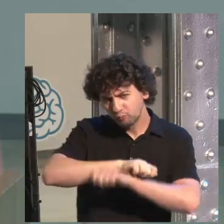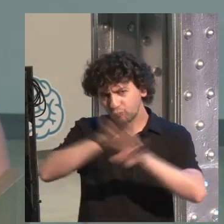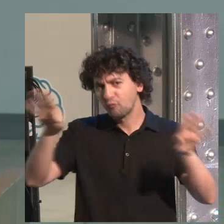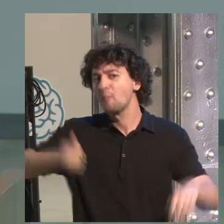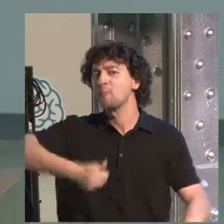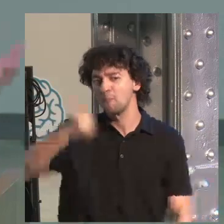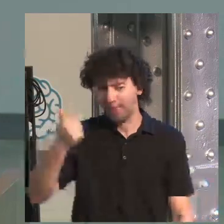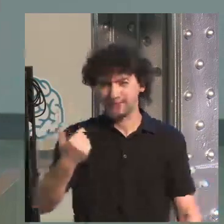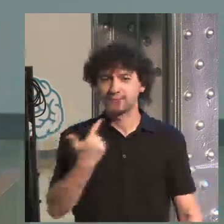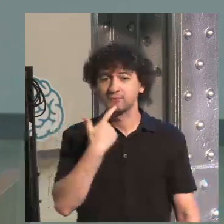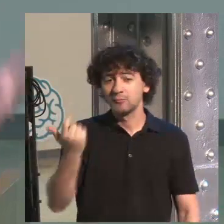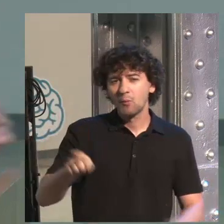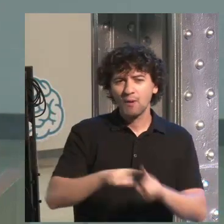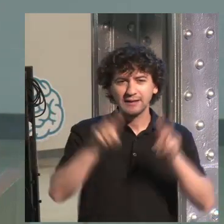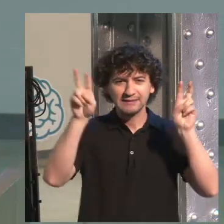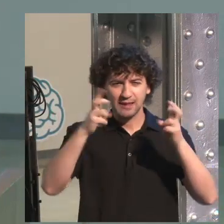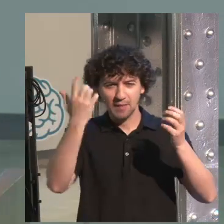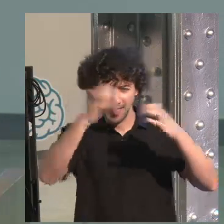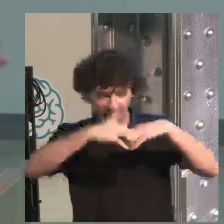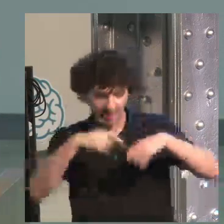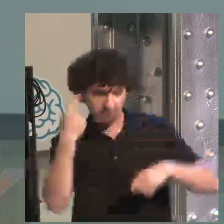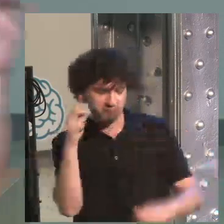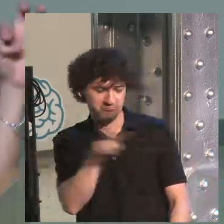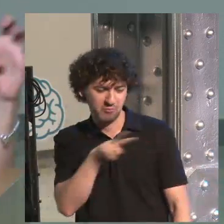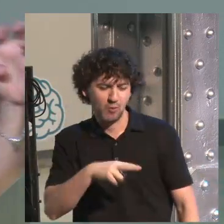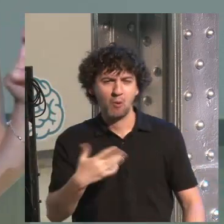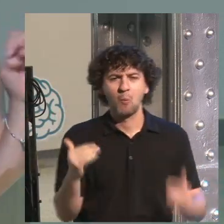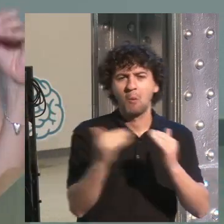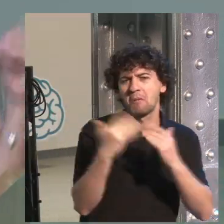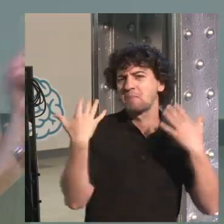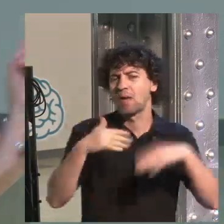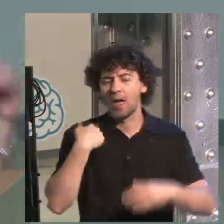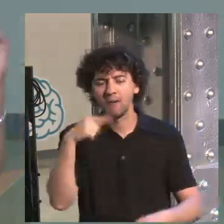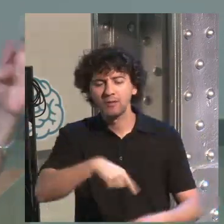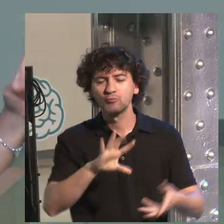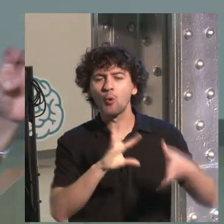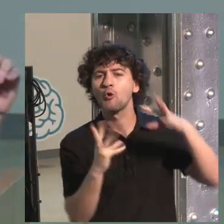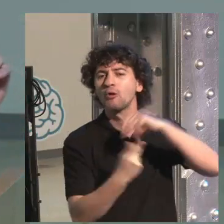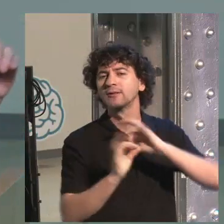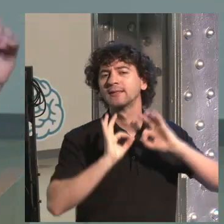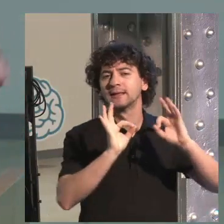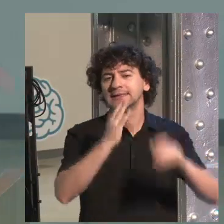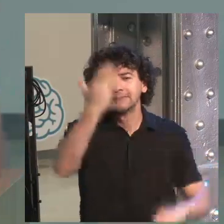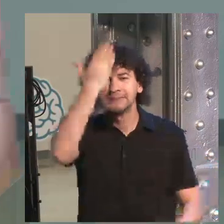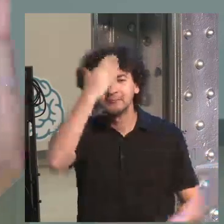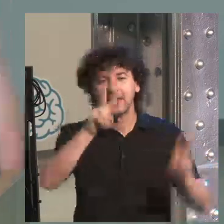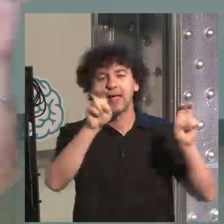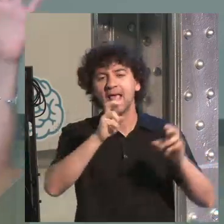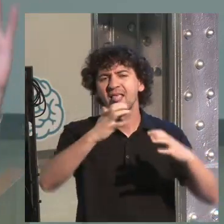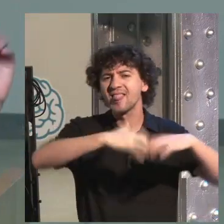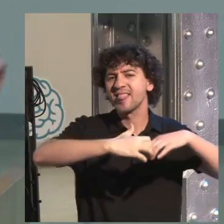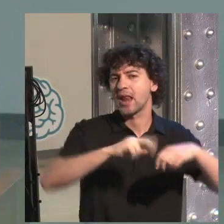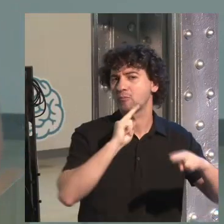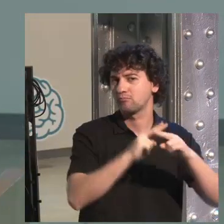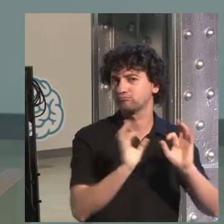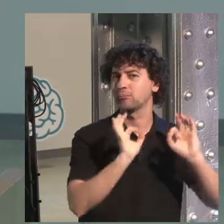las noticias del cerebro por azar, el jueves o el miércoles, dije, voy a ver cuántas noticias hay que tengan en su titular la palabra cerebro